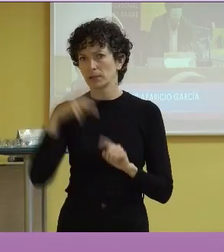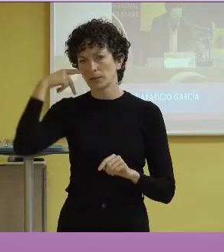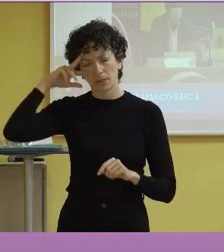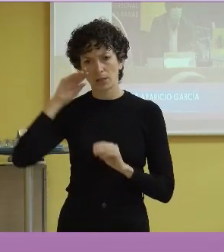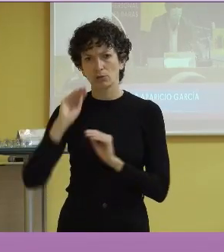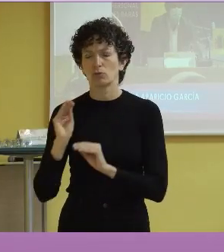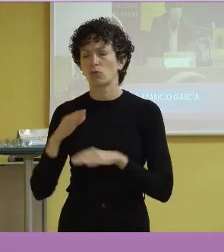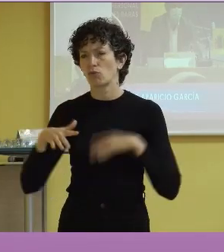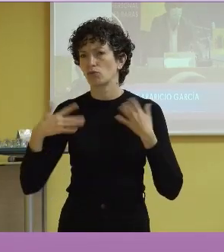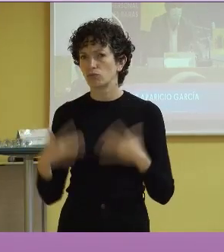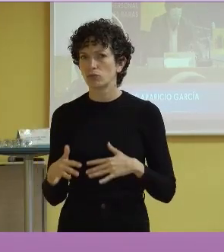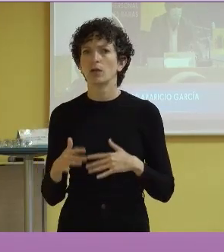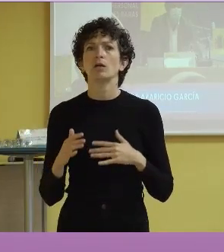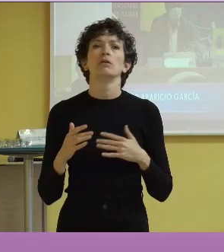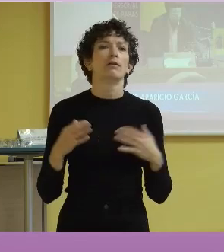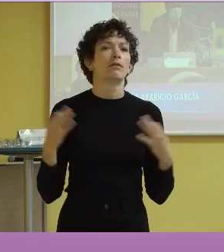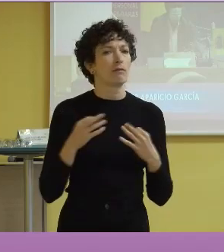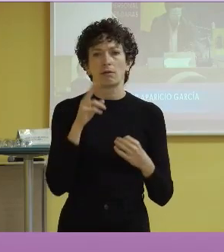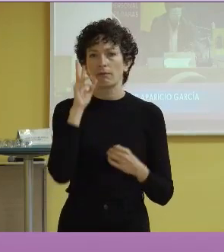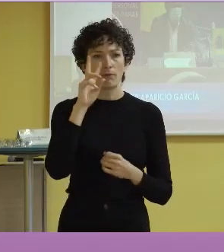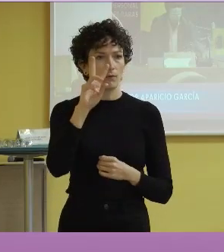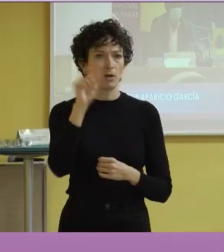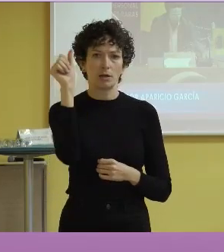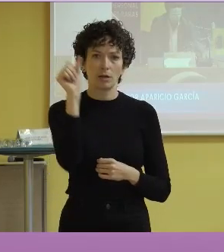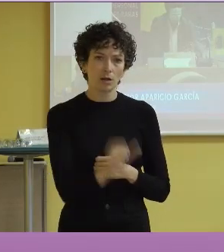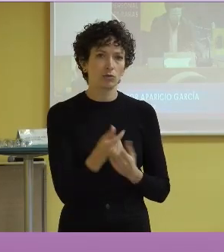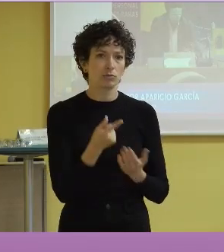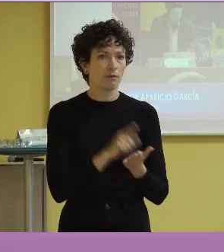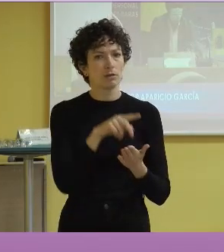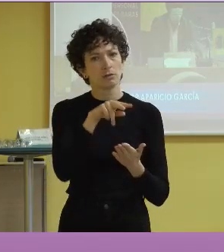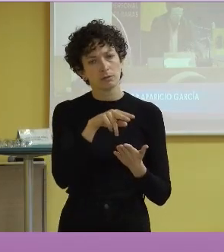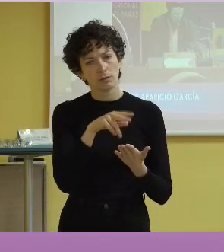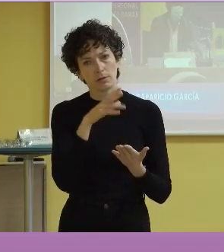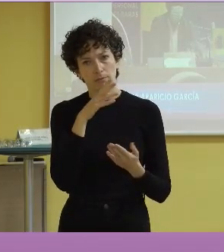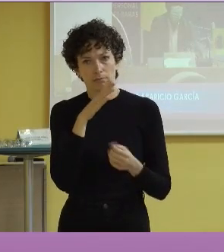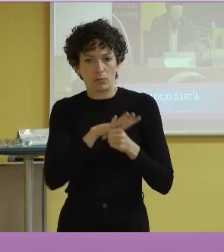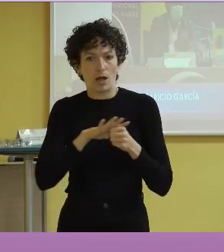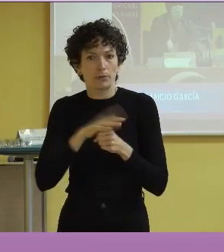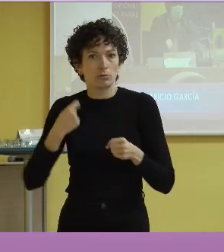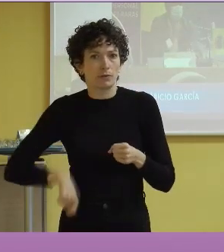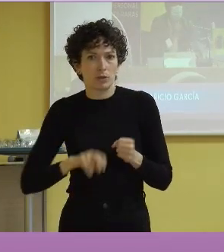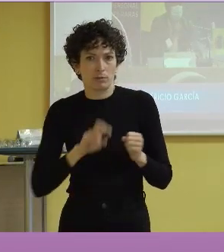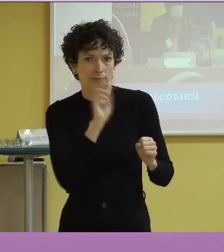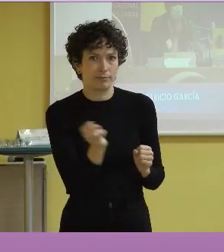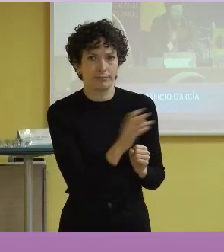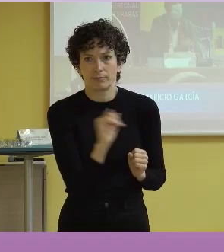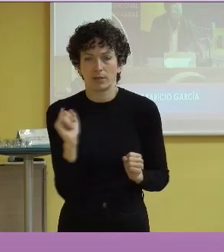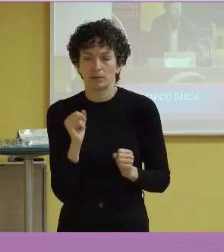increíble y que tenéis que revisar. Tenéis que leer, revisar en vuestros ámbitos profesionales, porque yo creo que merece la